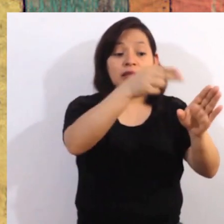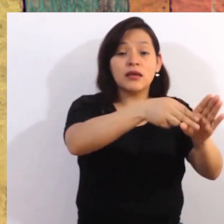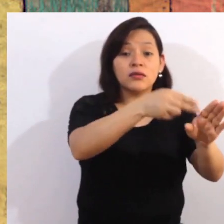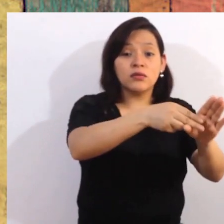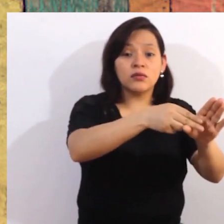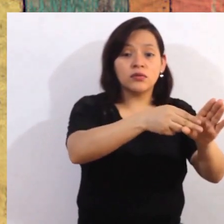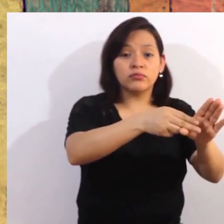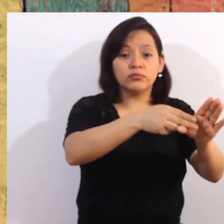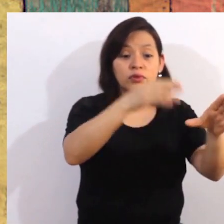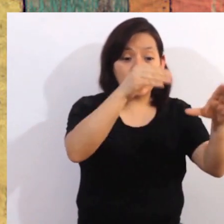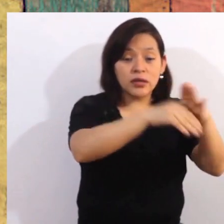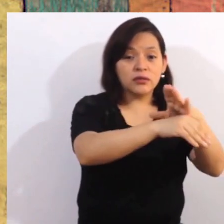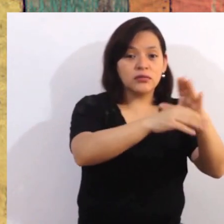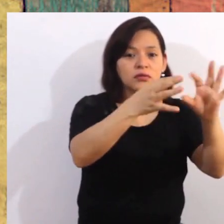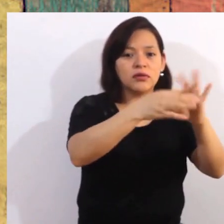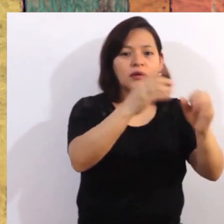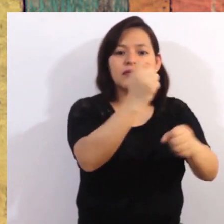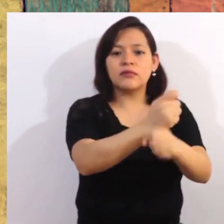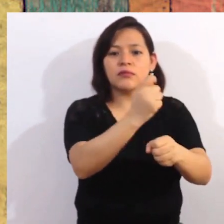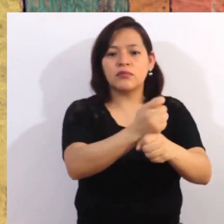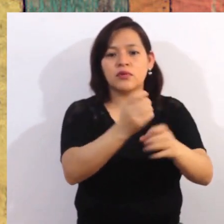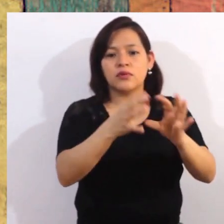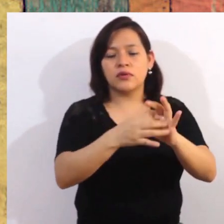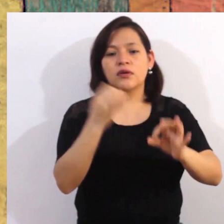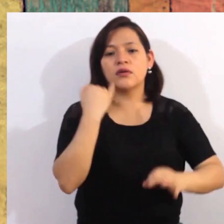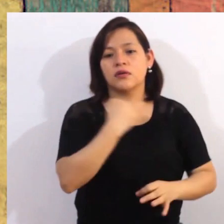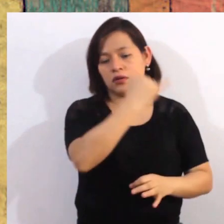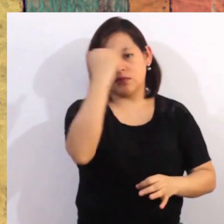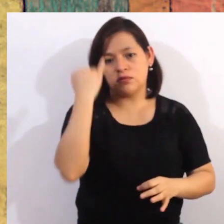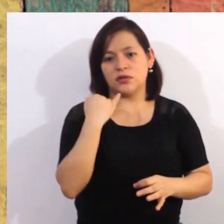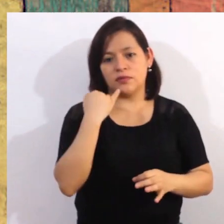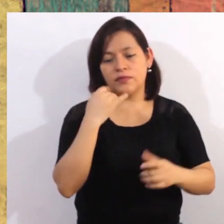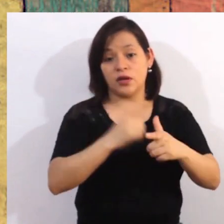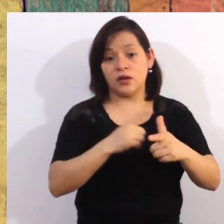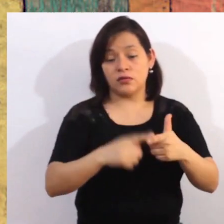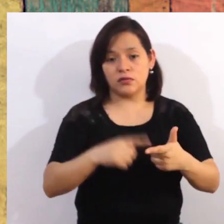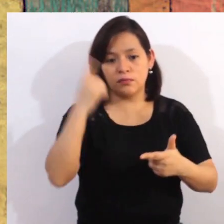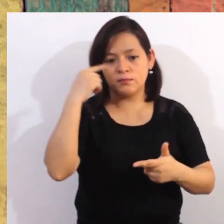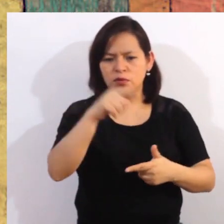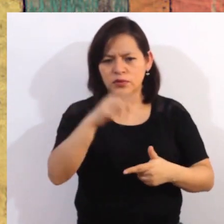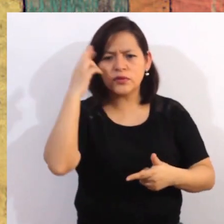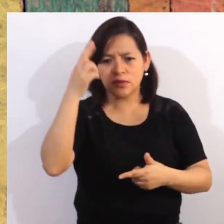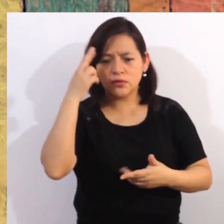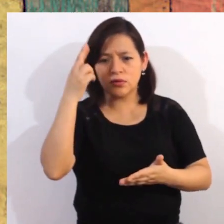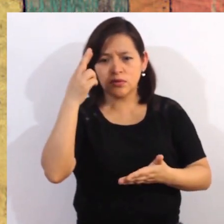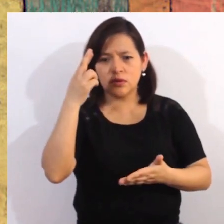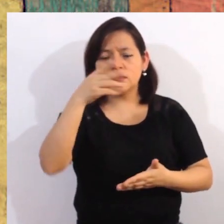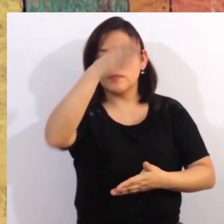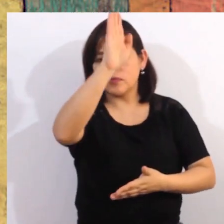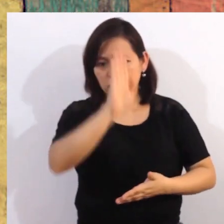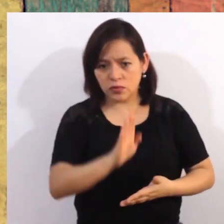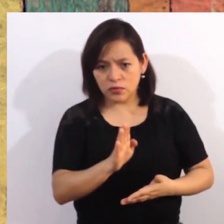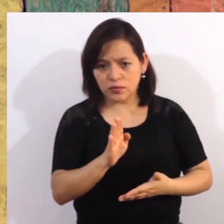propio templo de Dios en Jerusalén. Por todos estos motivos, entonces algo que podemos encontrar es